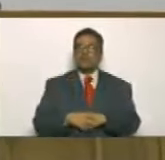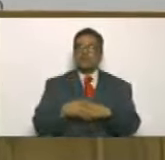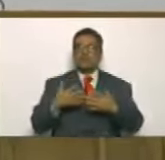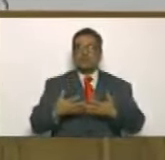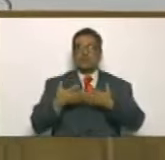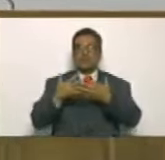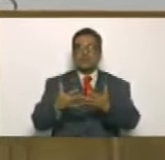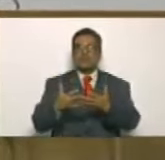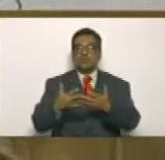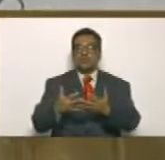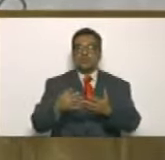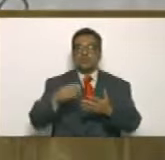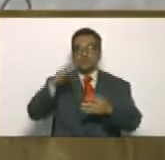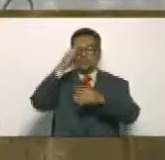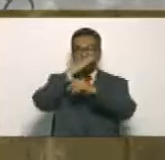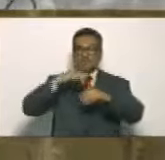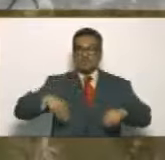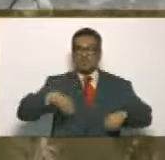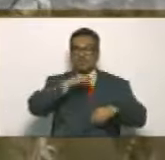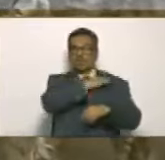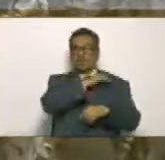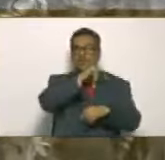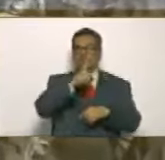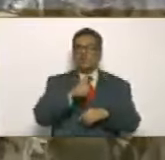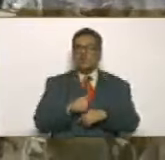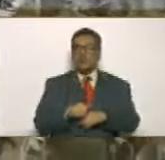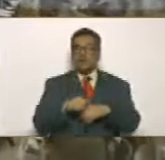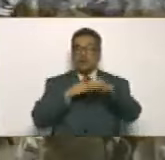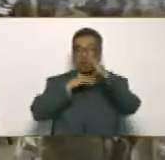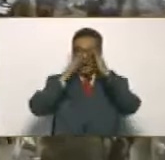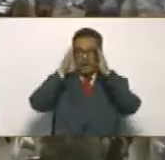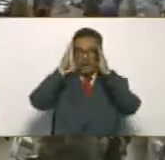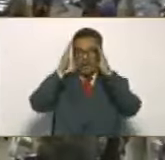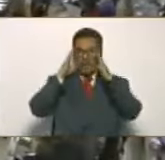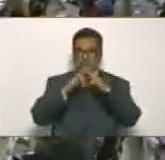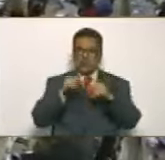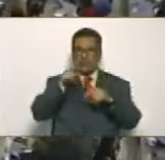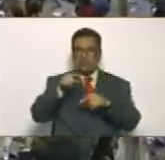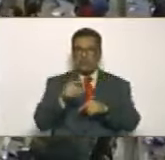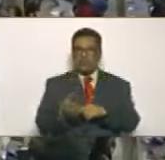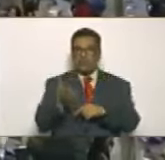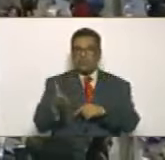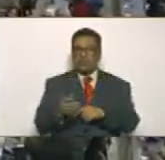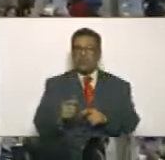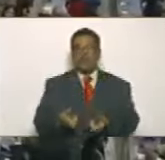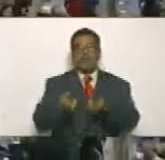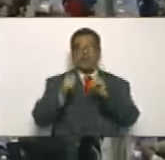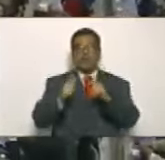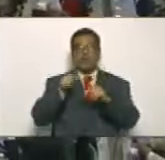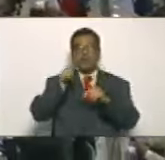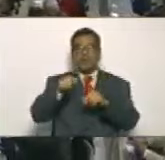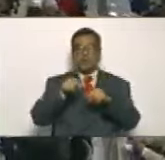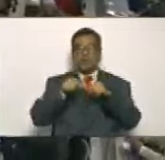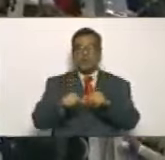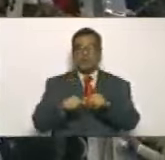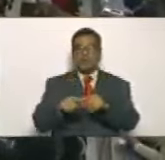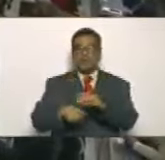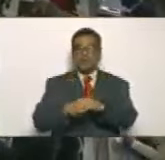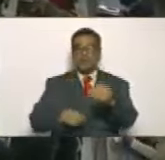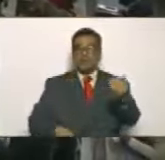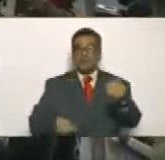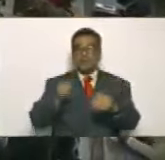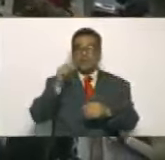Dándole al general Canterac las atenciones de su distinción permitiéndole aún mantener su espada